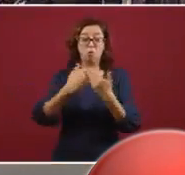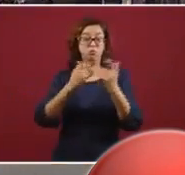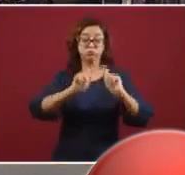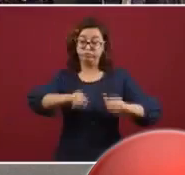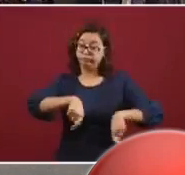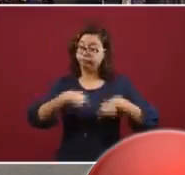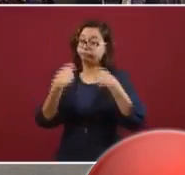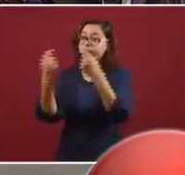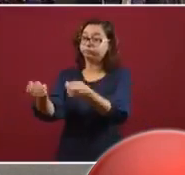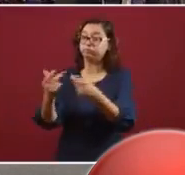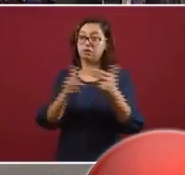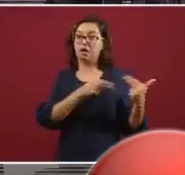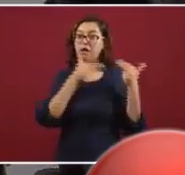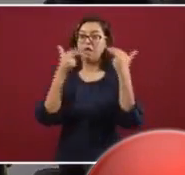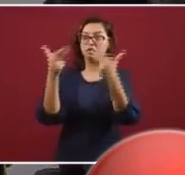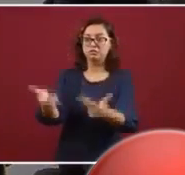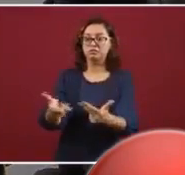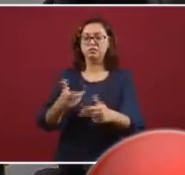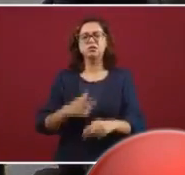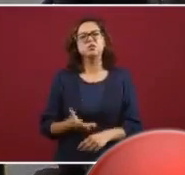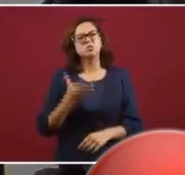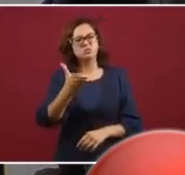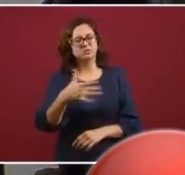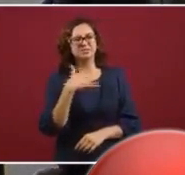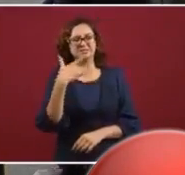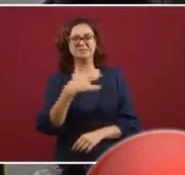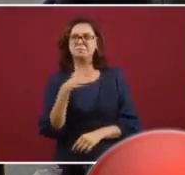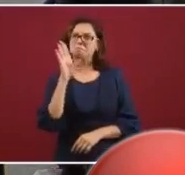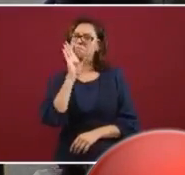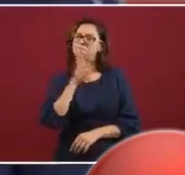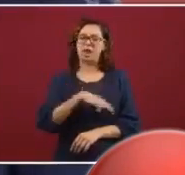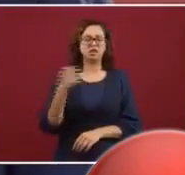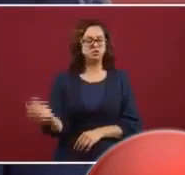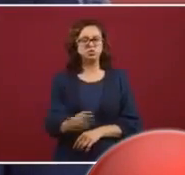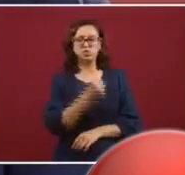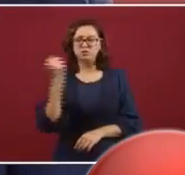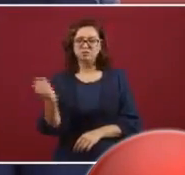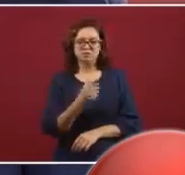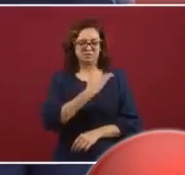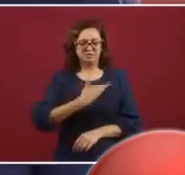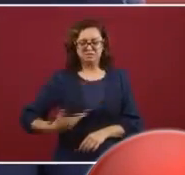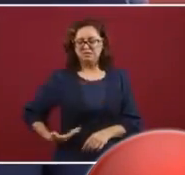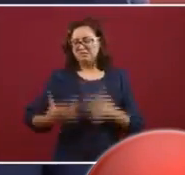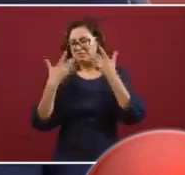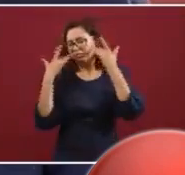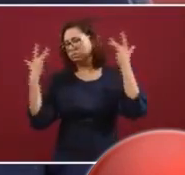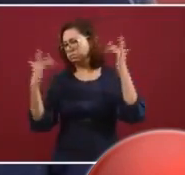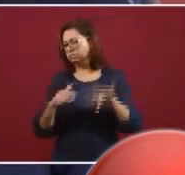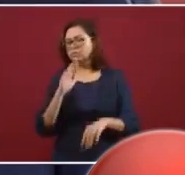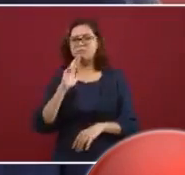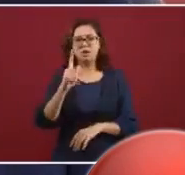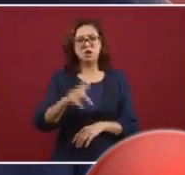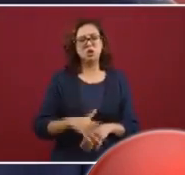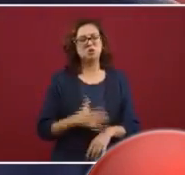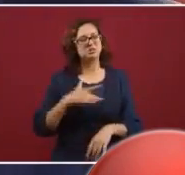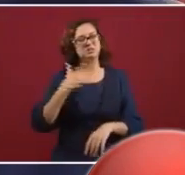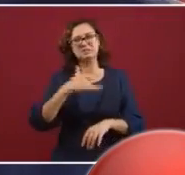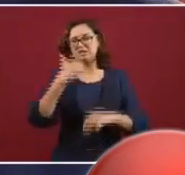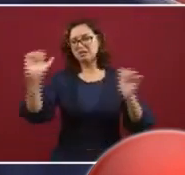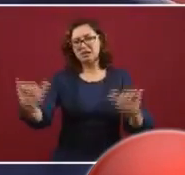más fea o no, presidente, y si se arrepiente de ser jefe del Ejecutivo, por favor? No, es para